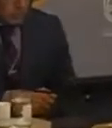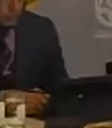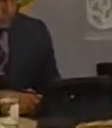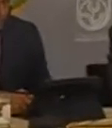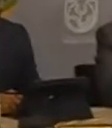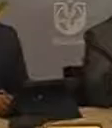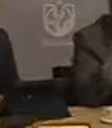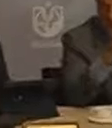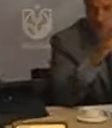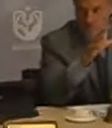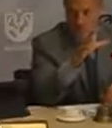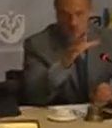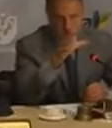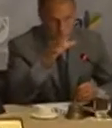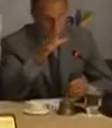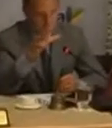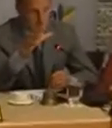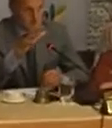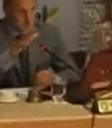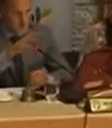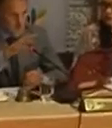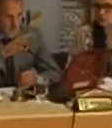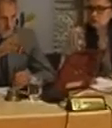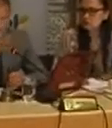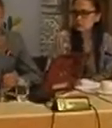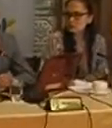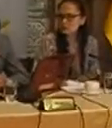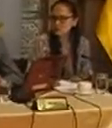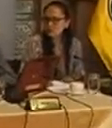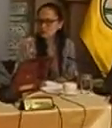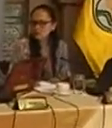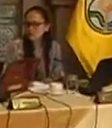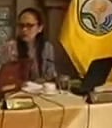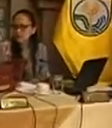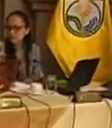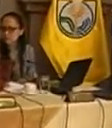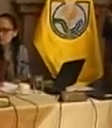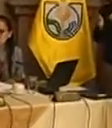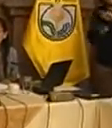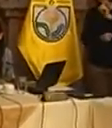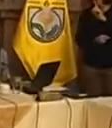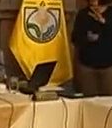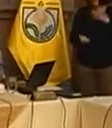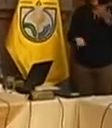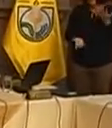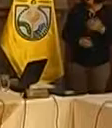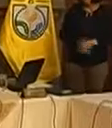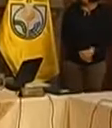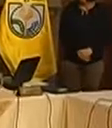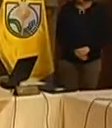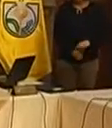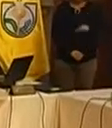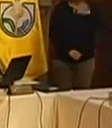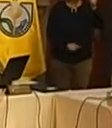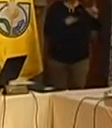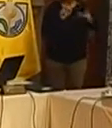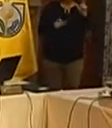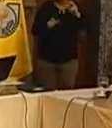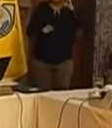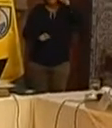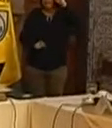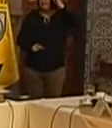que ver básicamente con el plazo, ¿no? Una cobertura de los términos para que no vaya, digamos, alguien a